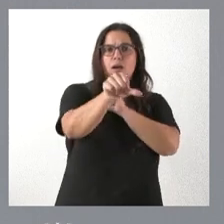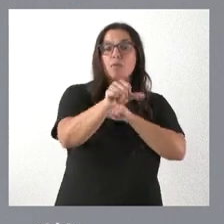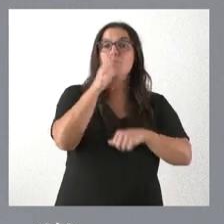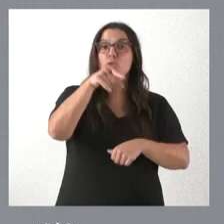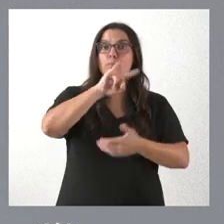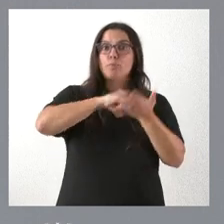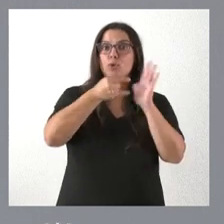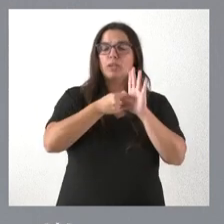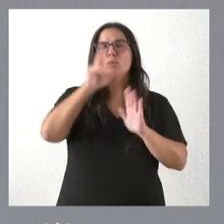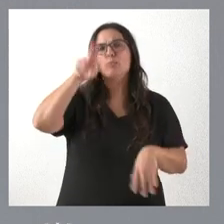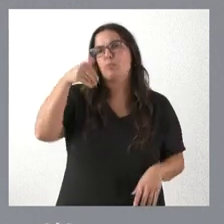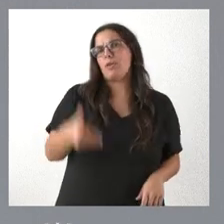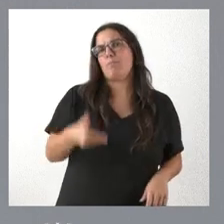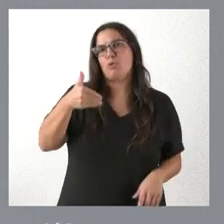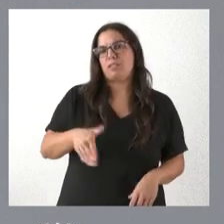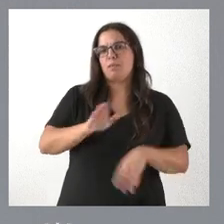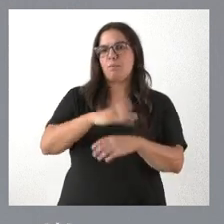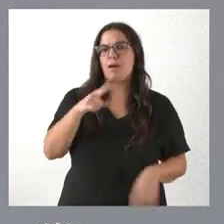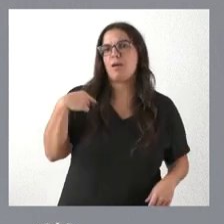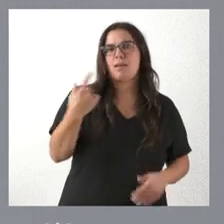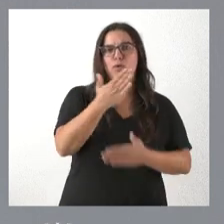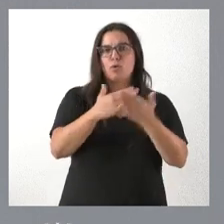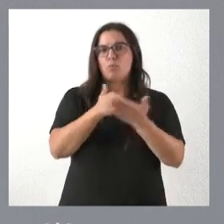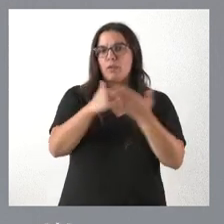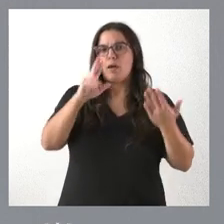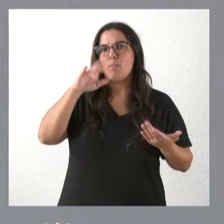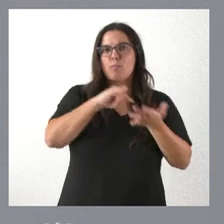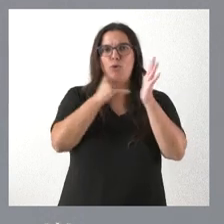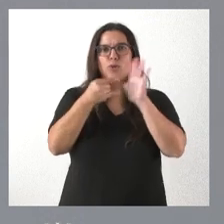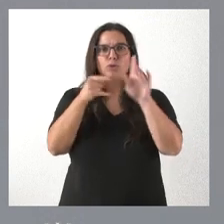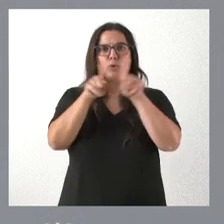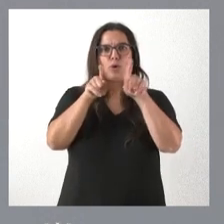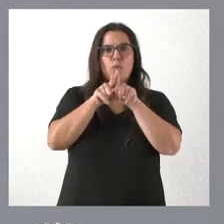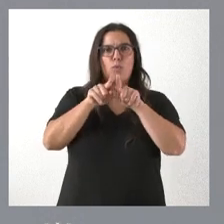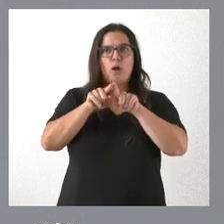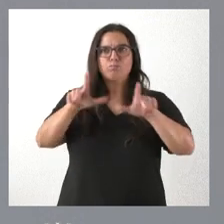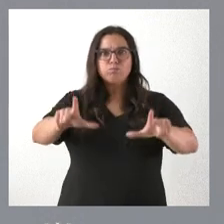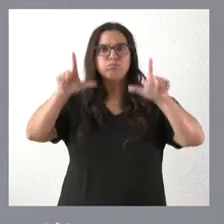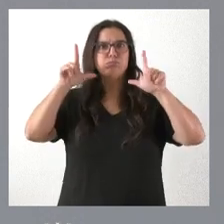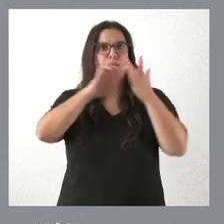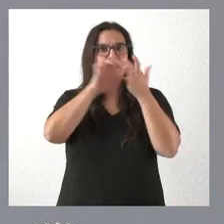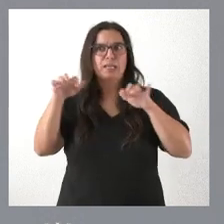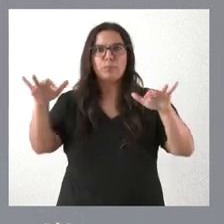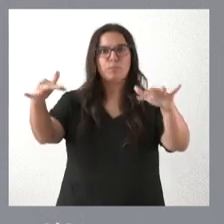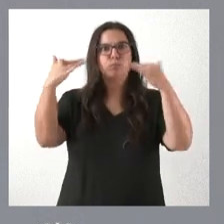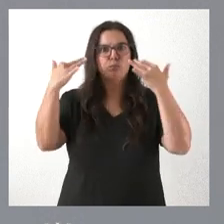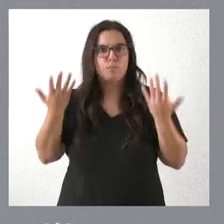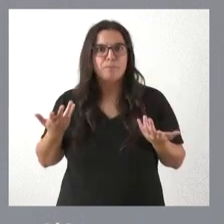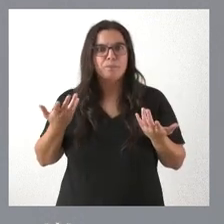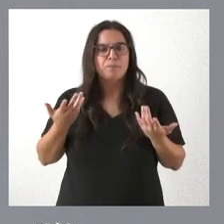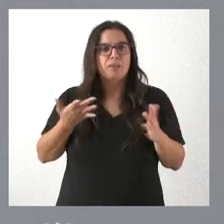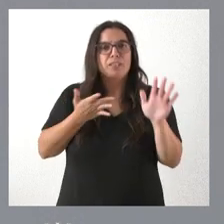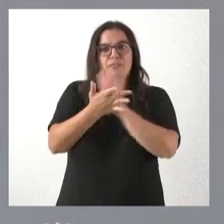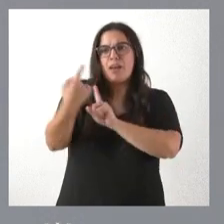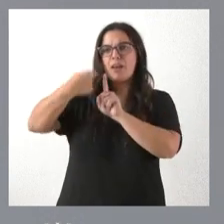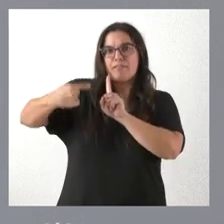hombre es un proyecto muy importante para nuestra comunidad Autónoma es un proyecto que ha dado visibilidad a Castilla y león que nos ha situado como